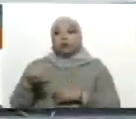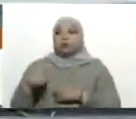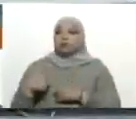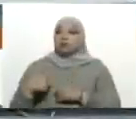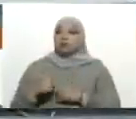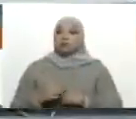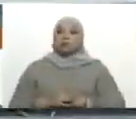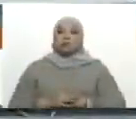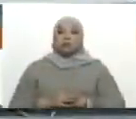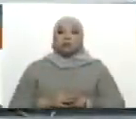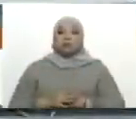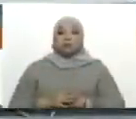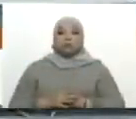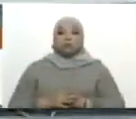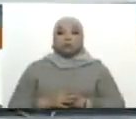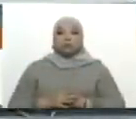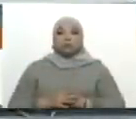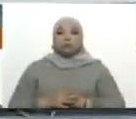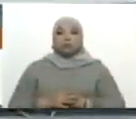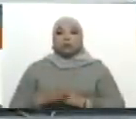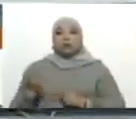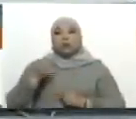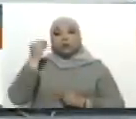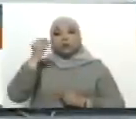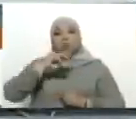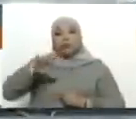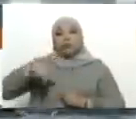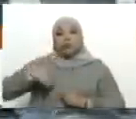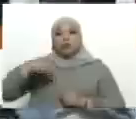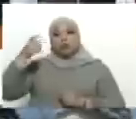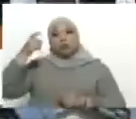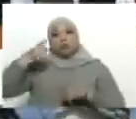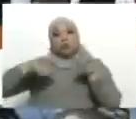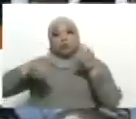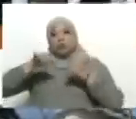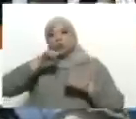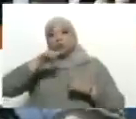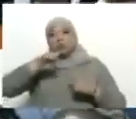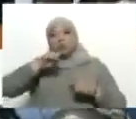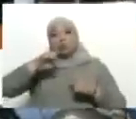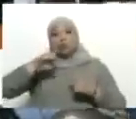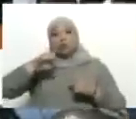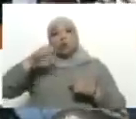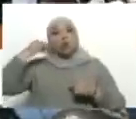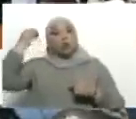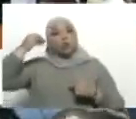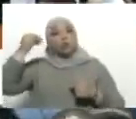que hoy la Consigna es droga el decreto